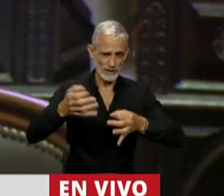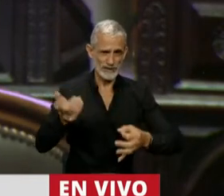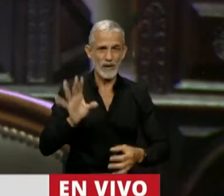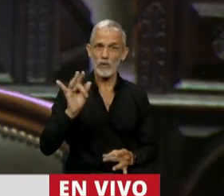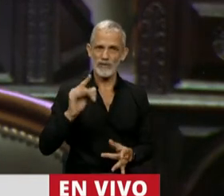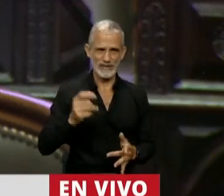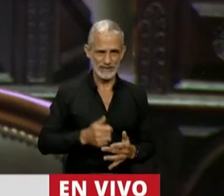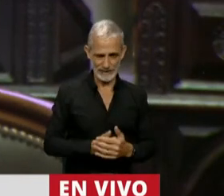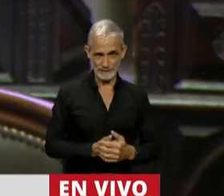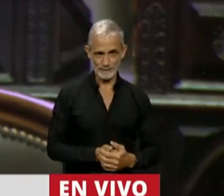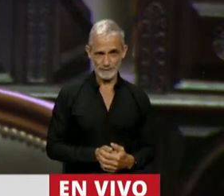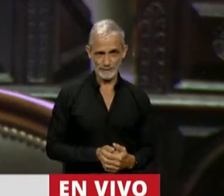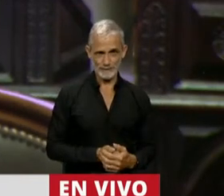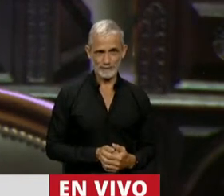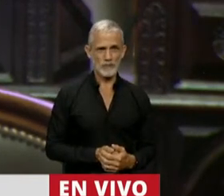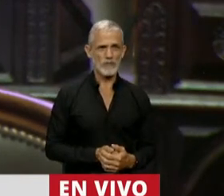presidente.